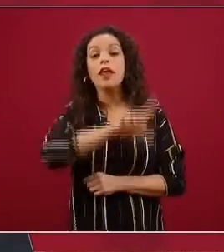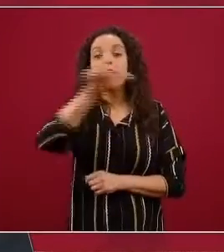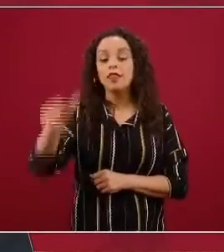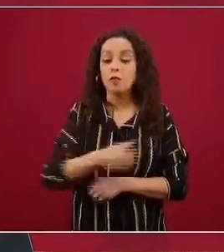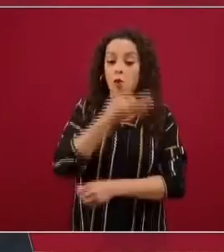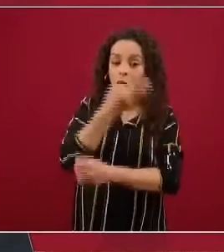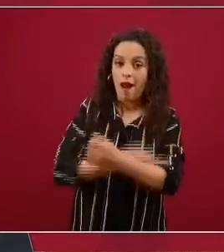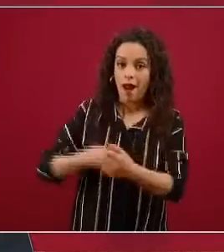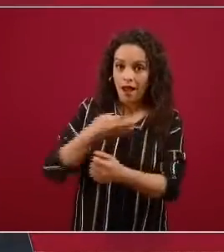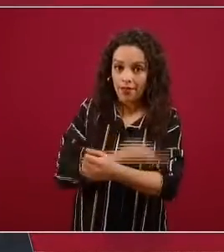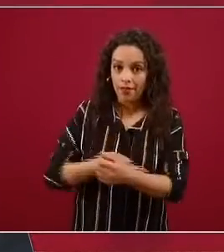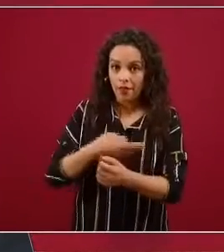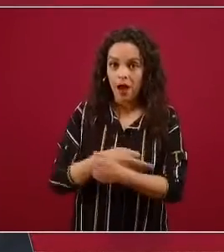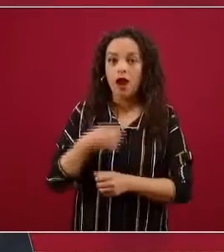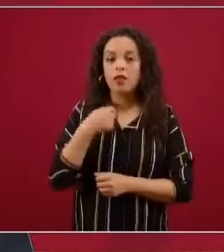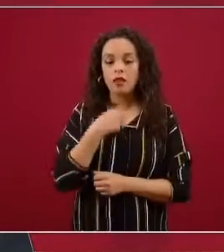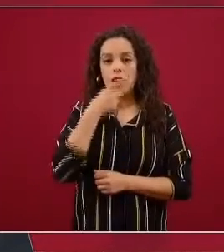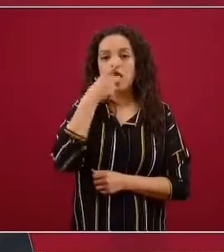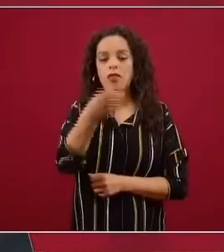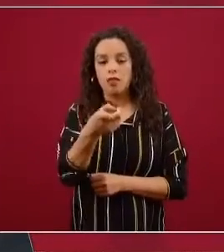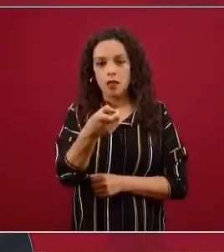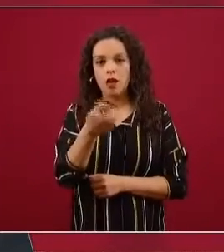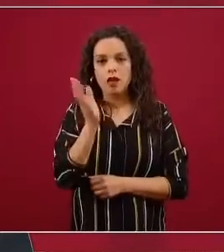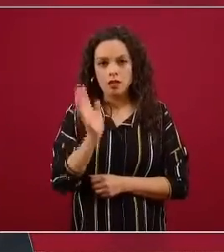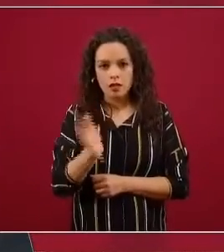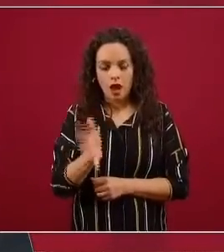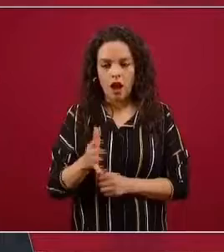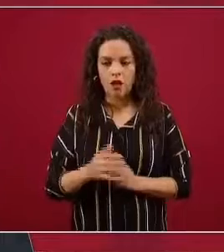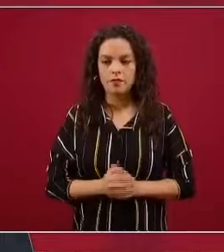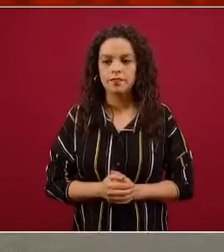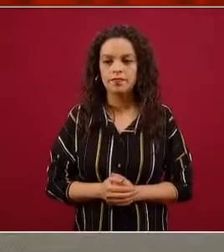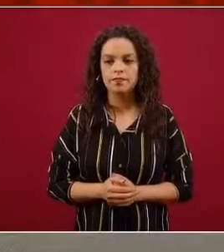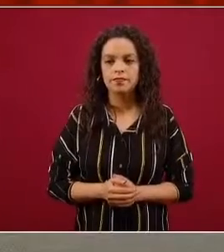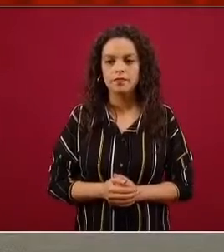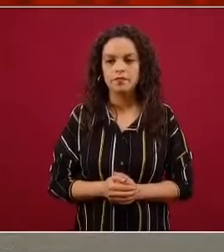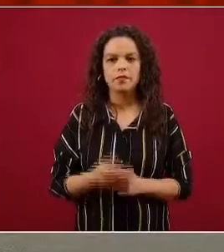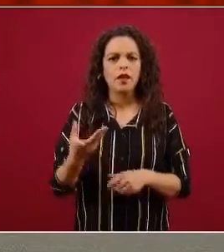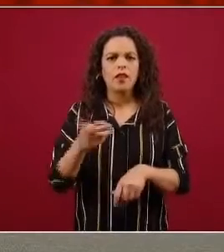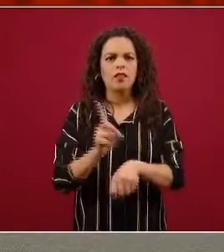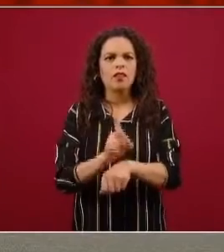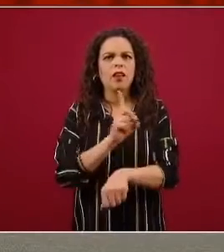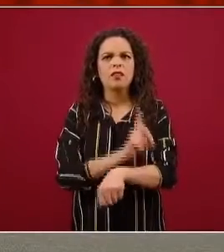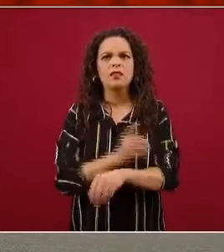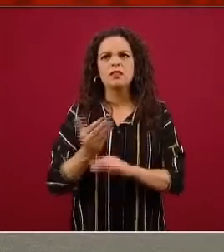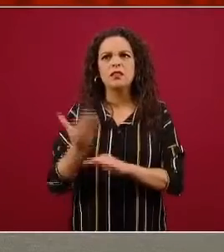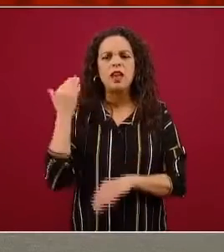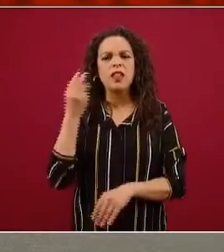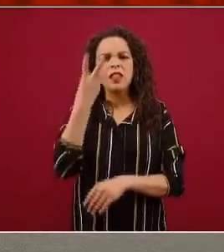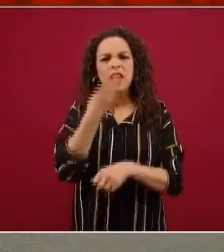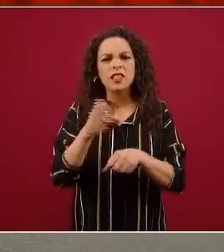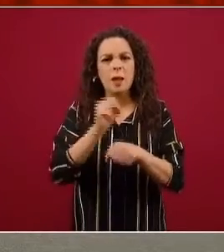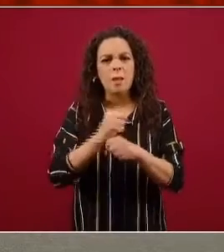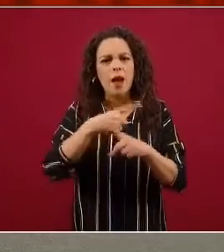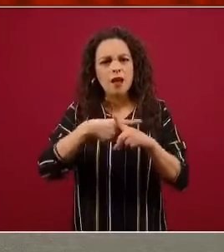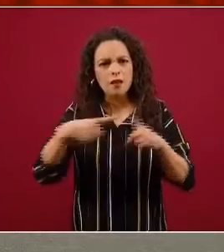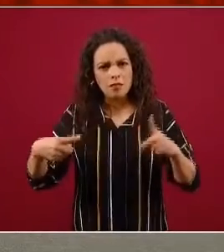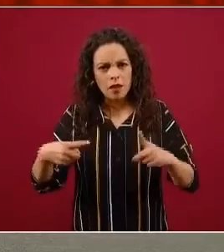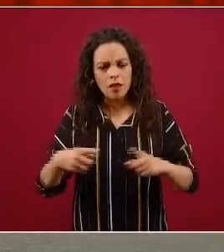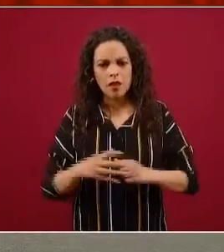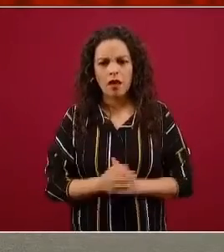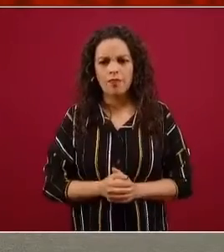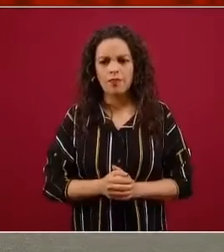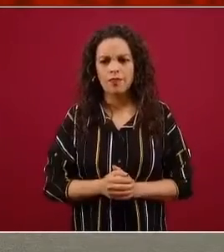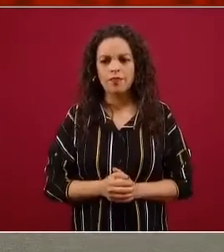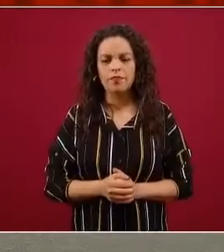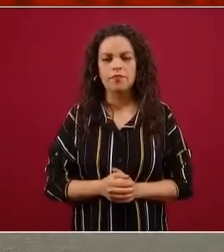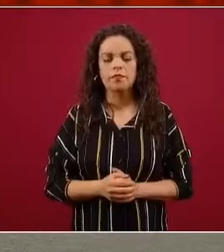conferencia vespertina, comenté que desde hace cerca de 3 semanas y media establecimos un